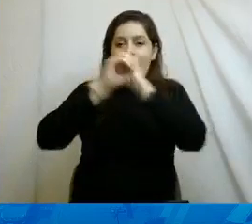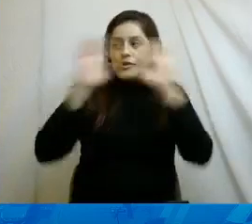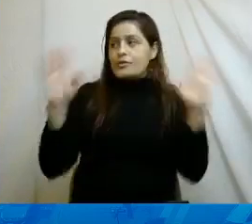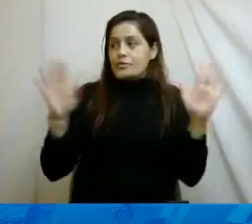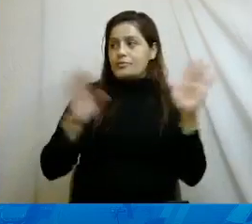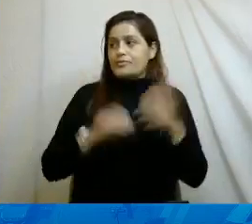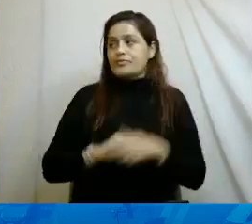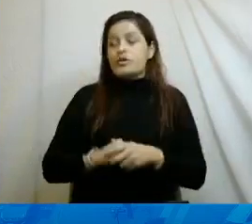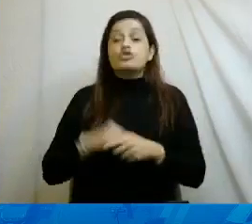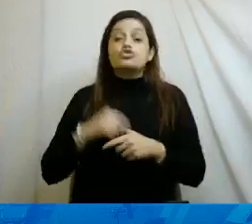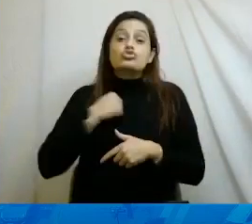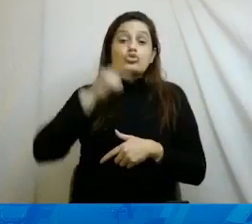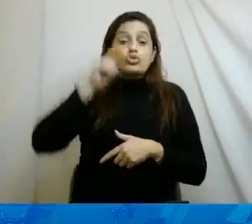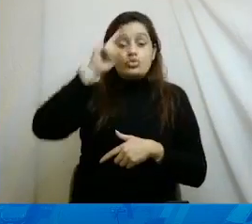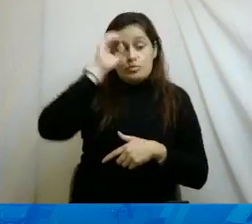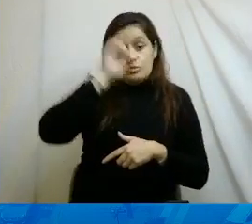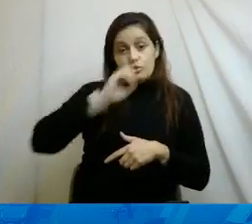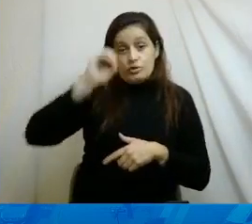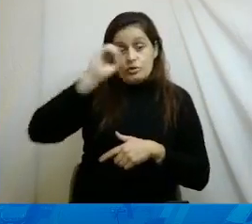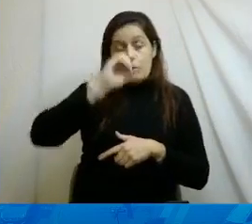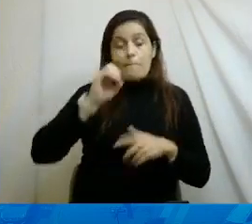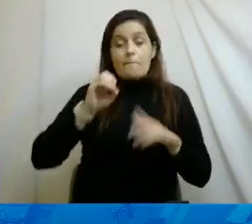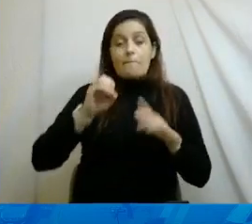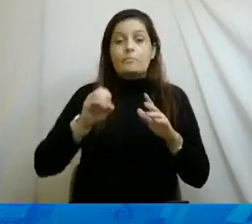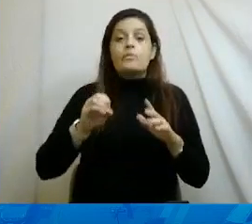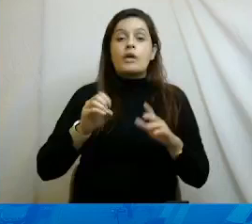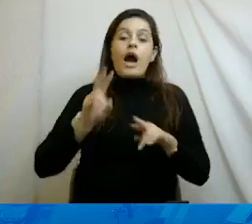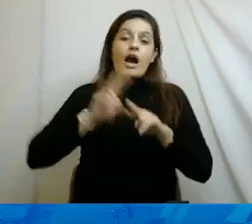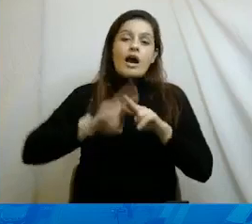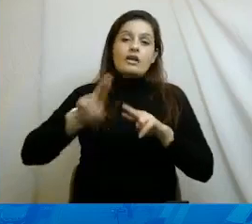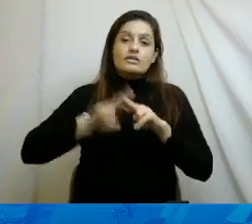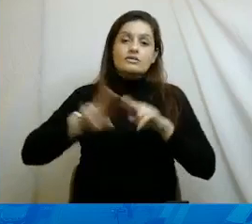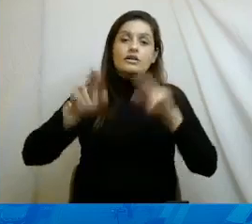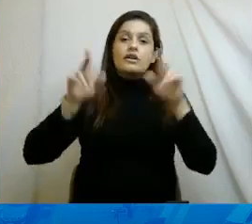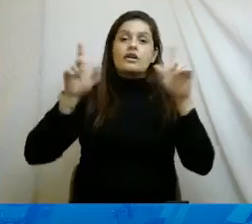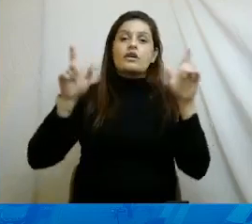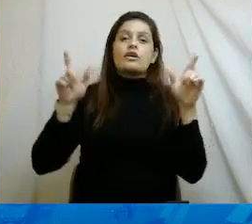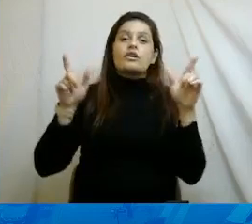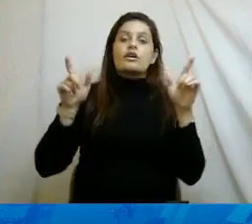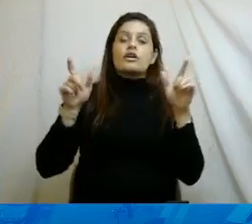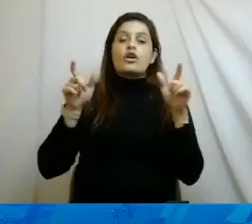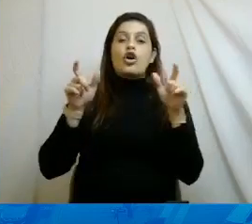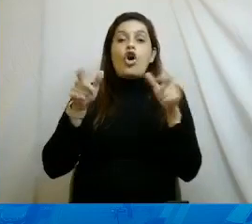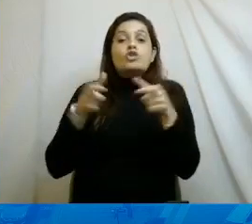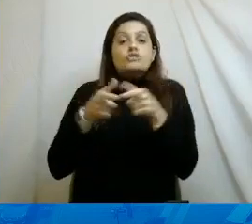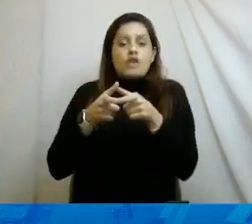Mi postura personal es que se haga un consejo donde se trate el tema. Eso es todo. Gracias.